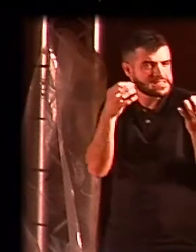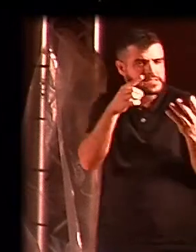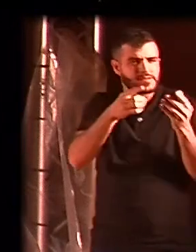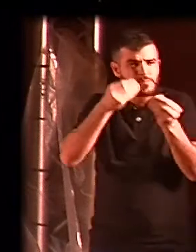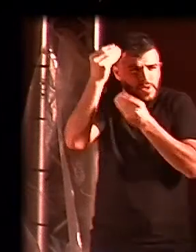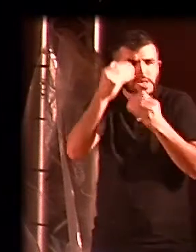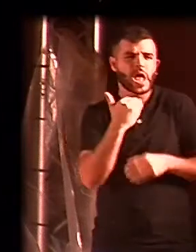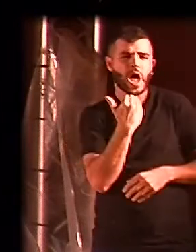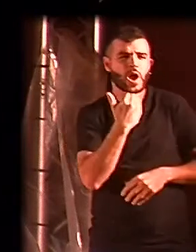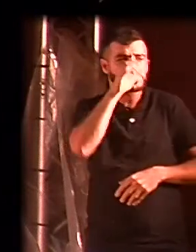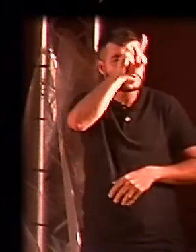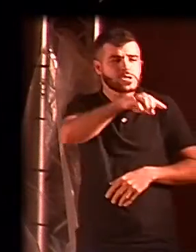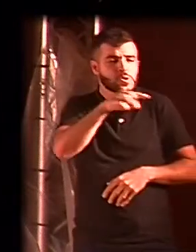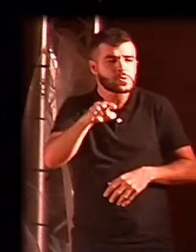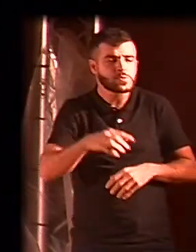pensaba?